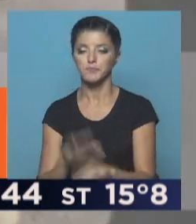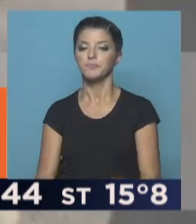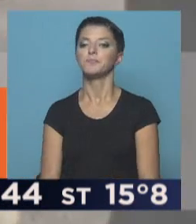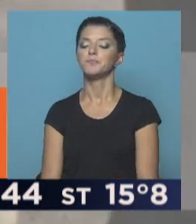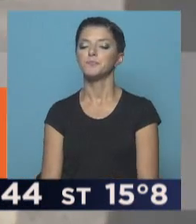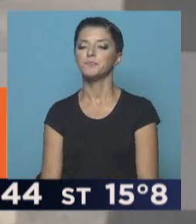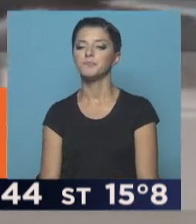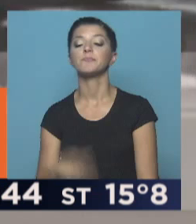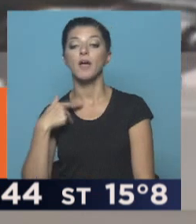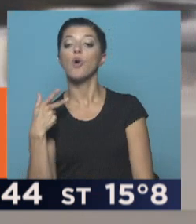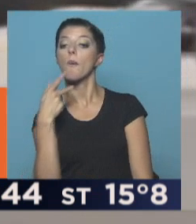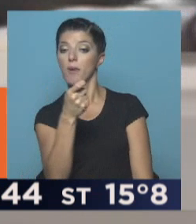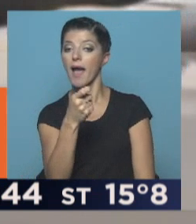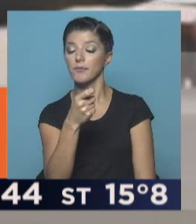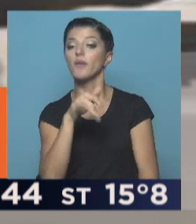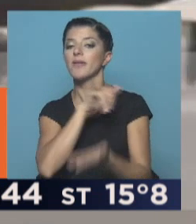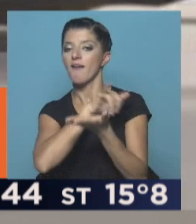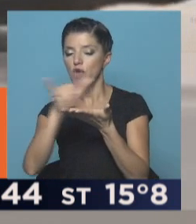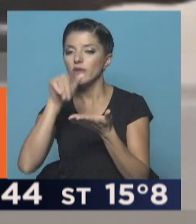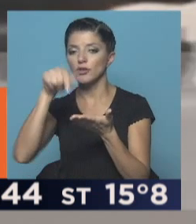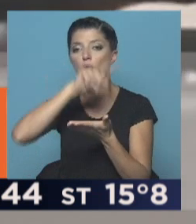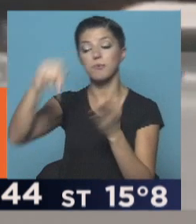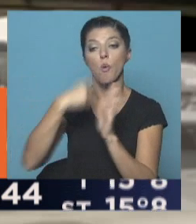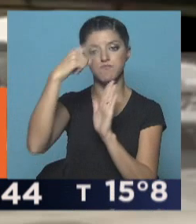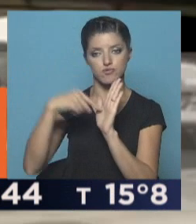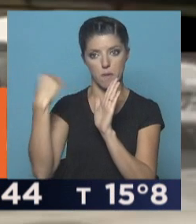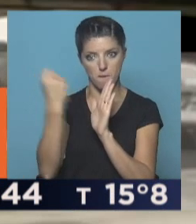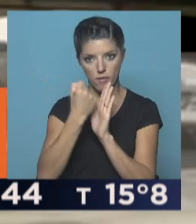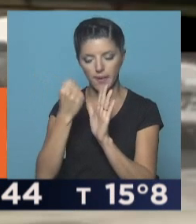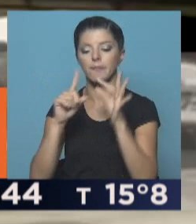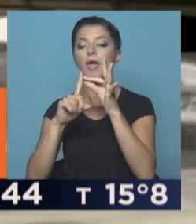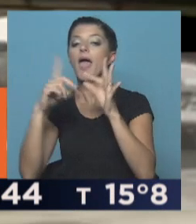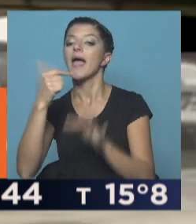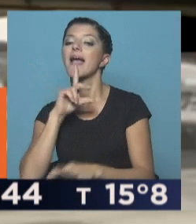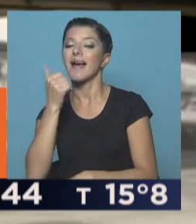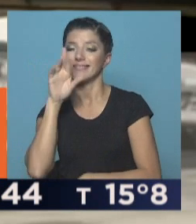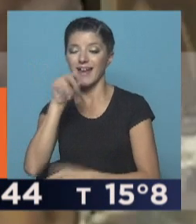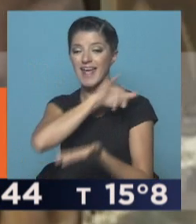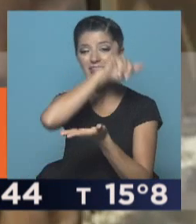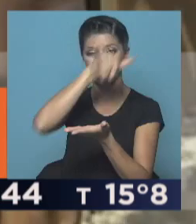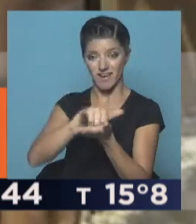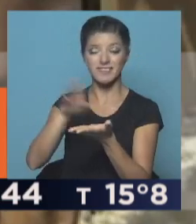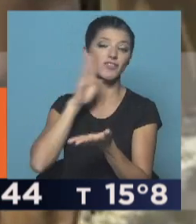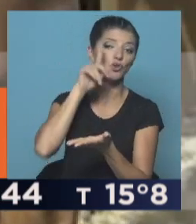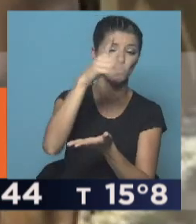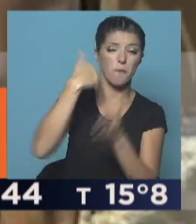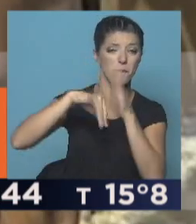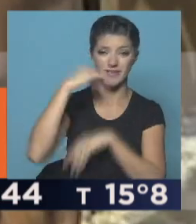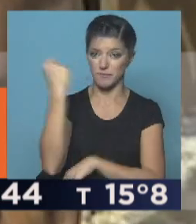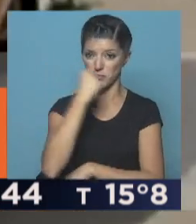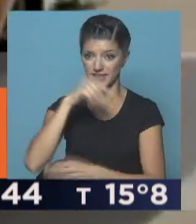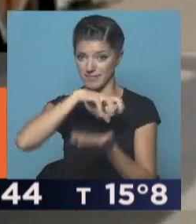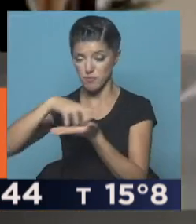de armamento ha puesto de relieve un dato ineludible. Qatar alberga la mayor base aérea del ejército estadounidense en Medio